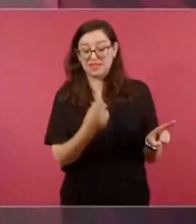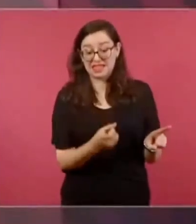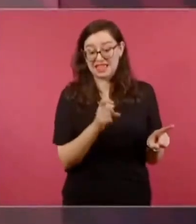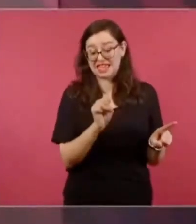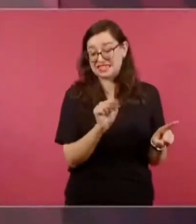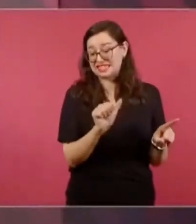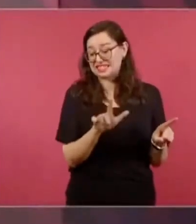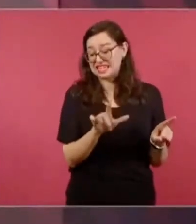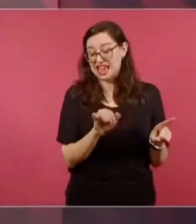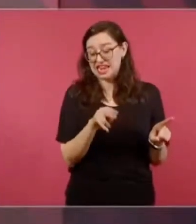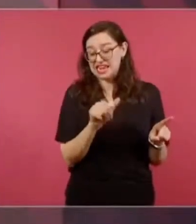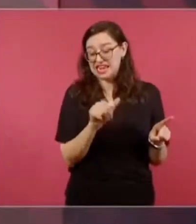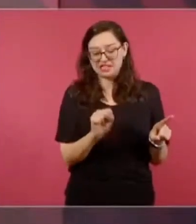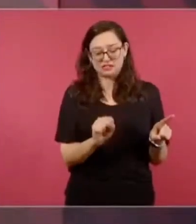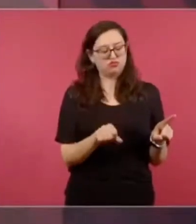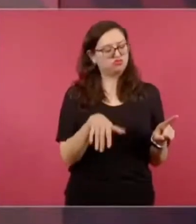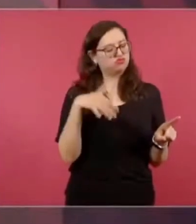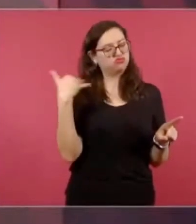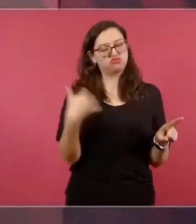porque